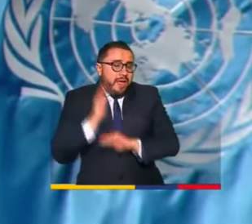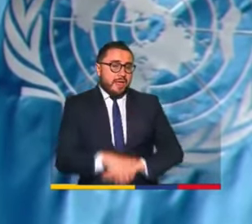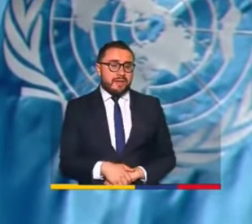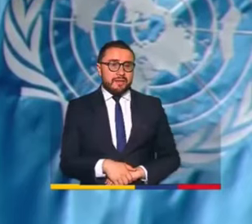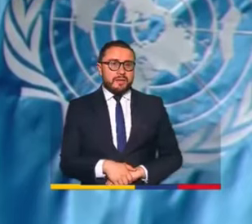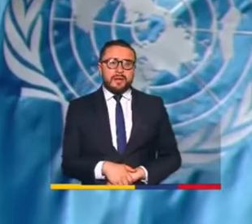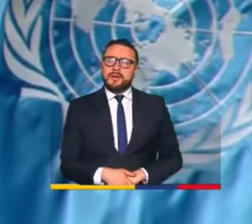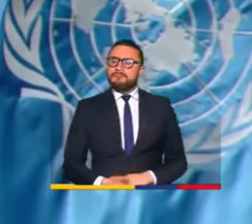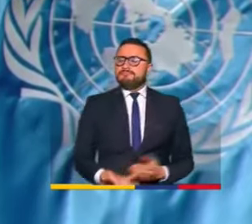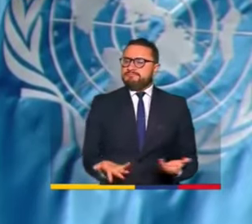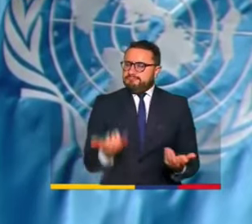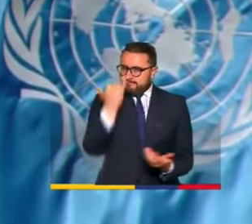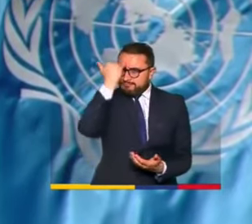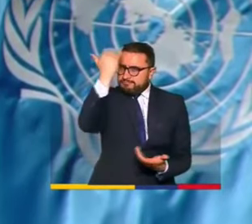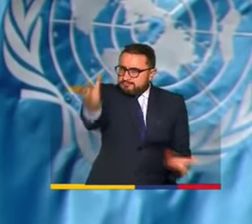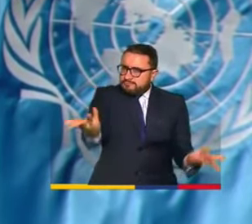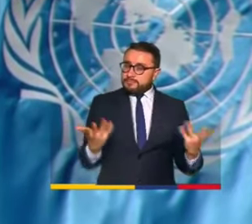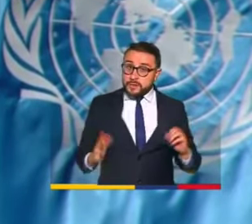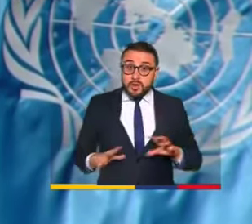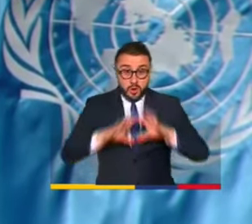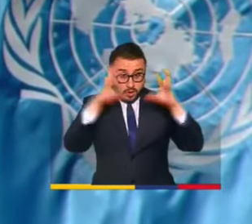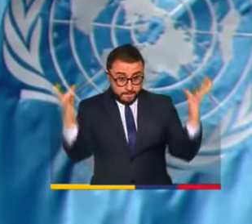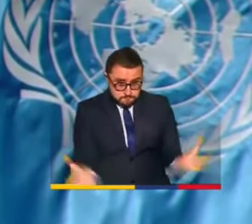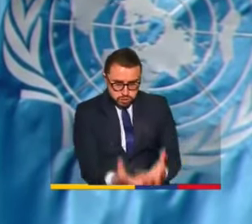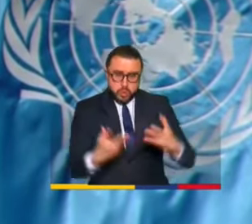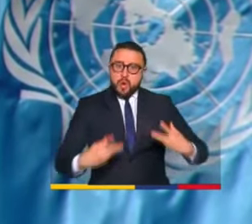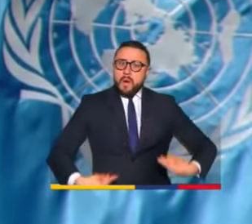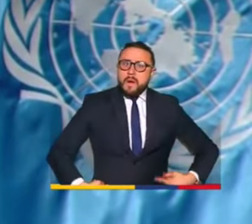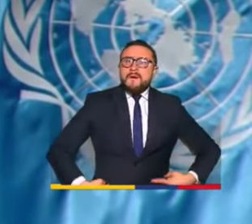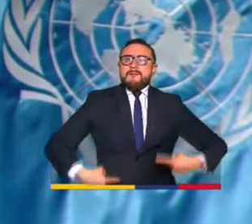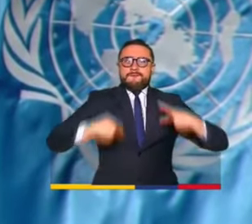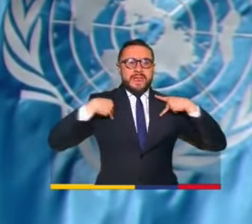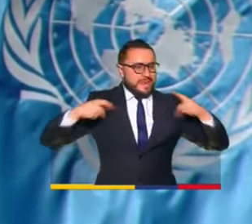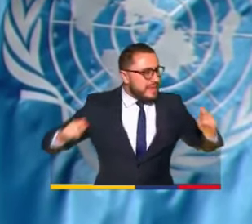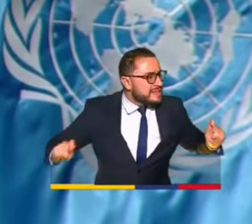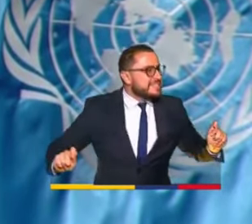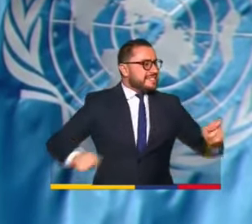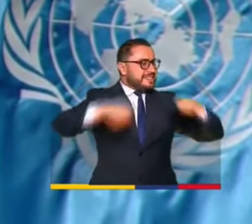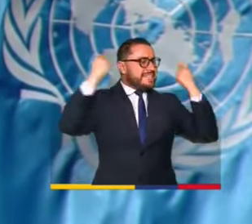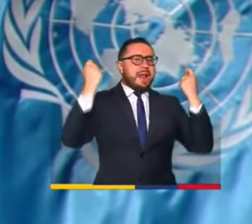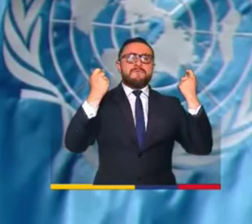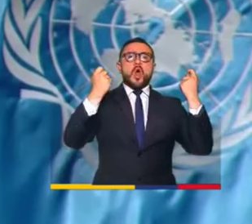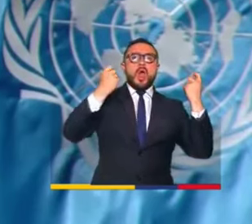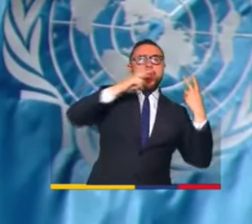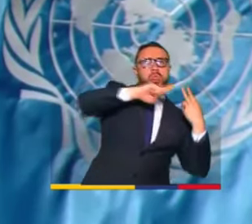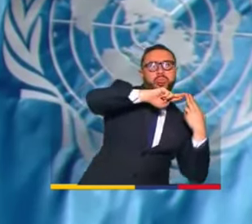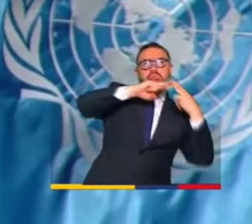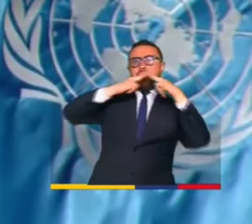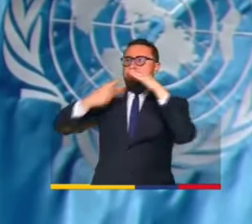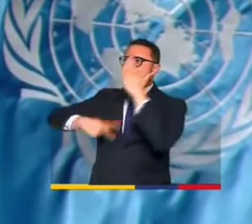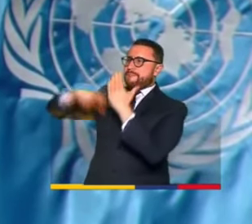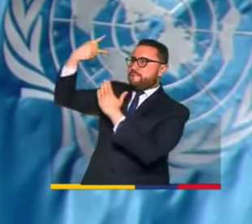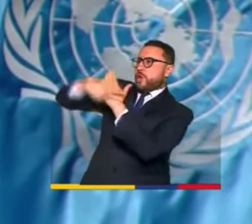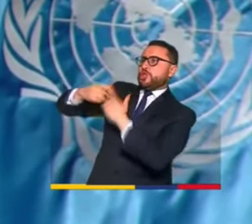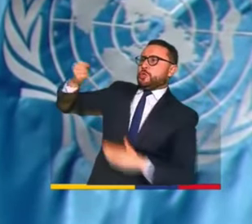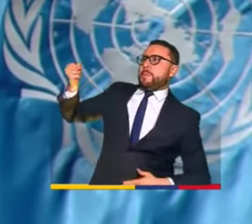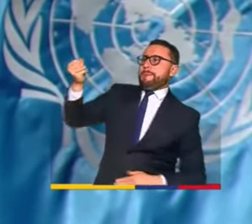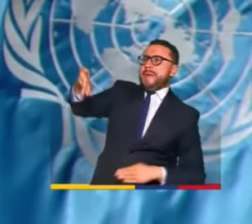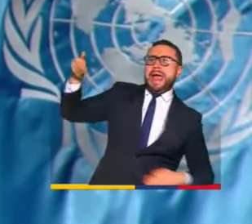vida planetaria se pone a salvo a través de proyectos bancables? Es